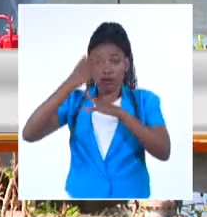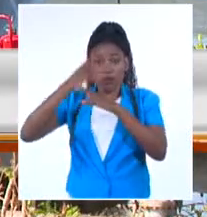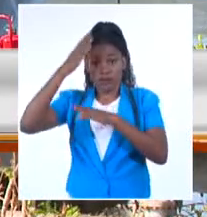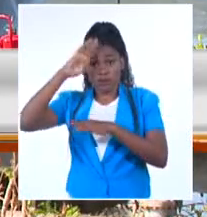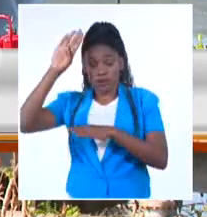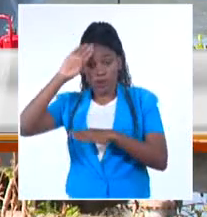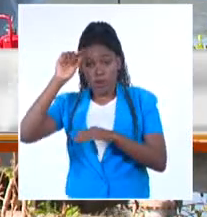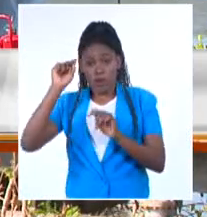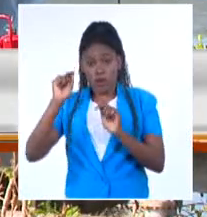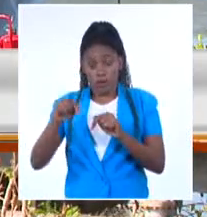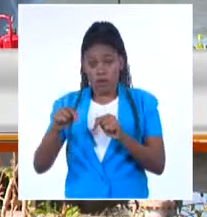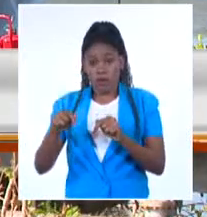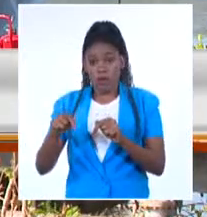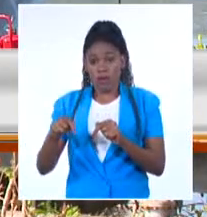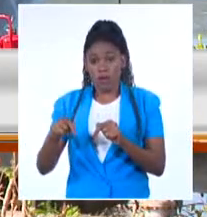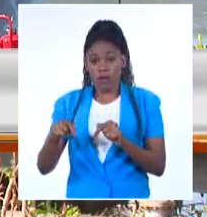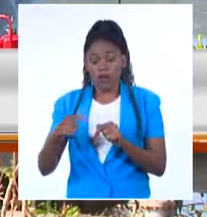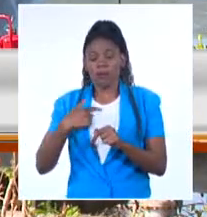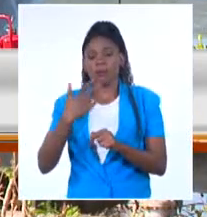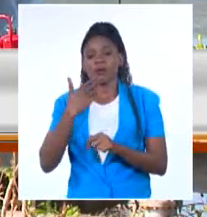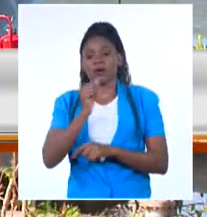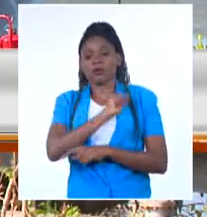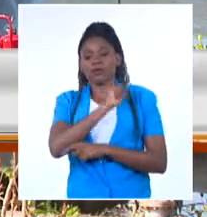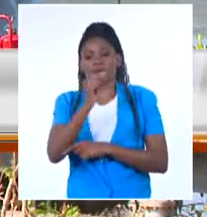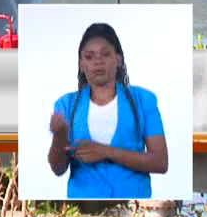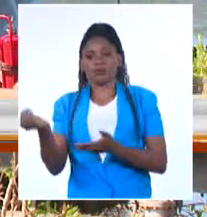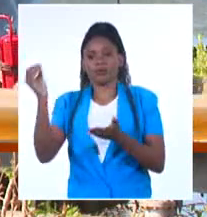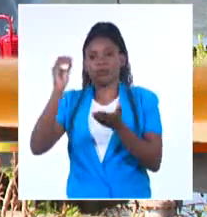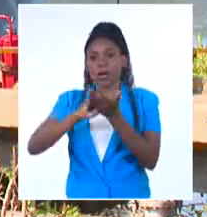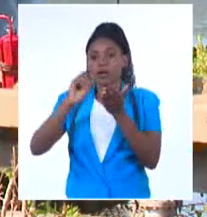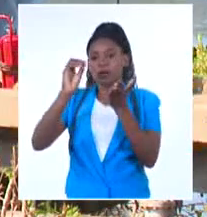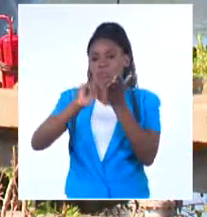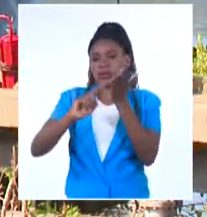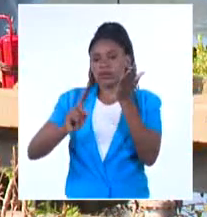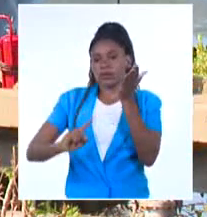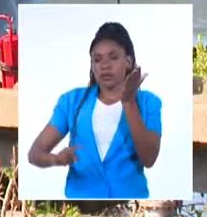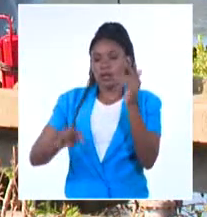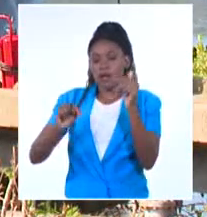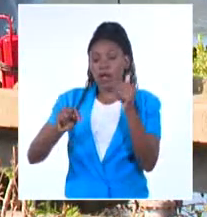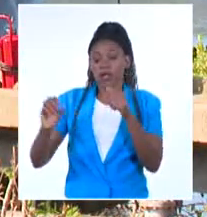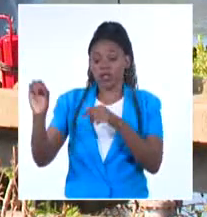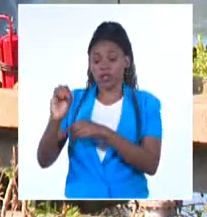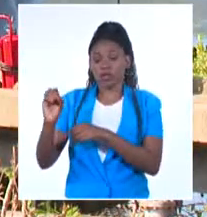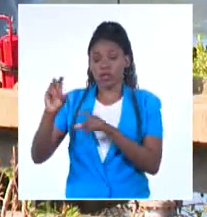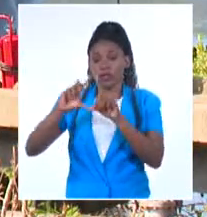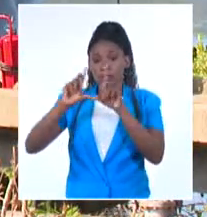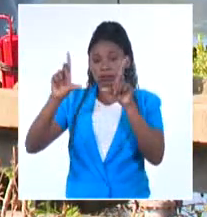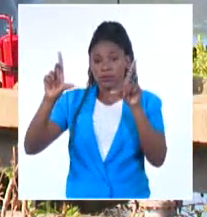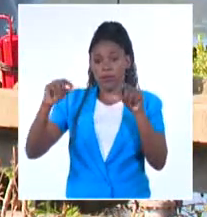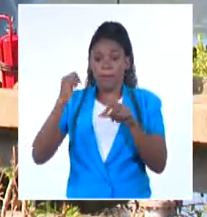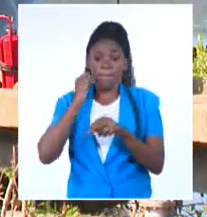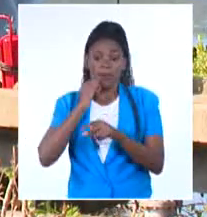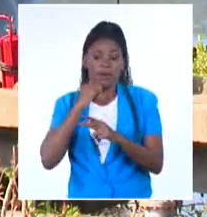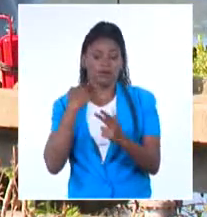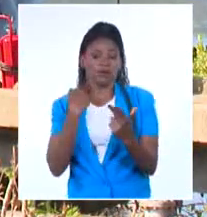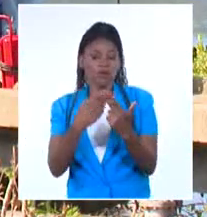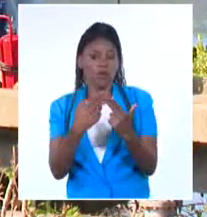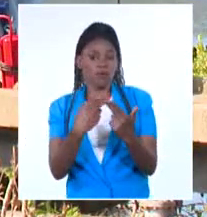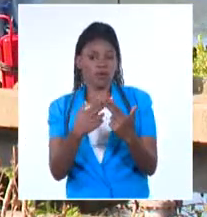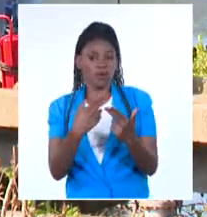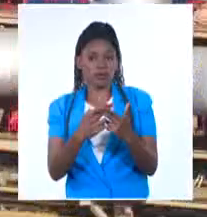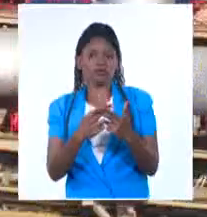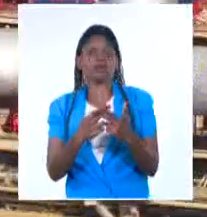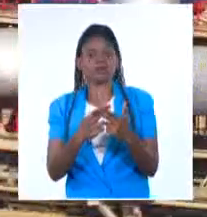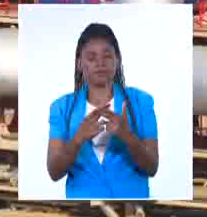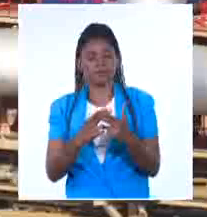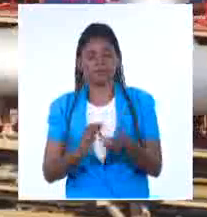Cuba, se logra la incorporación de una energía en la zona oriental del país, lo que hará más confiable la operación